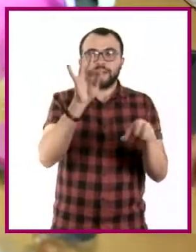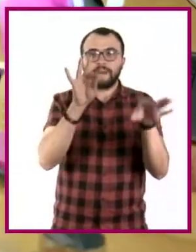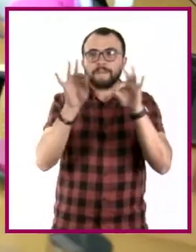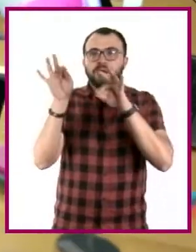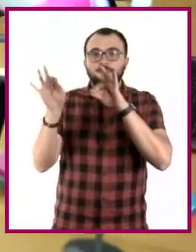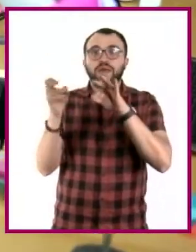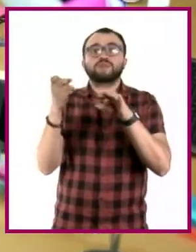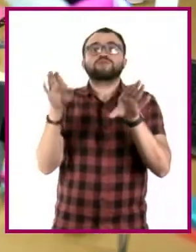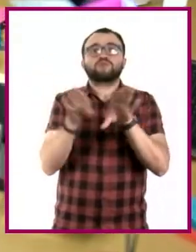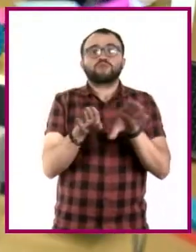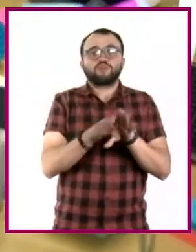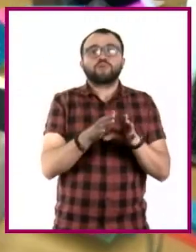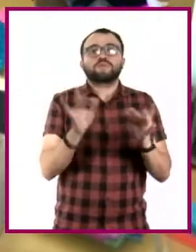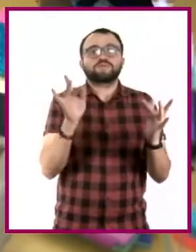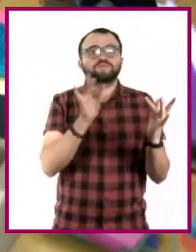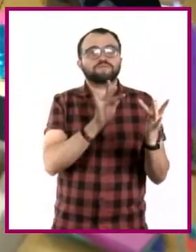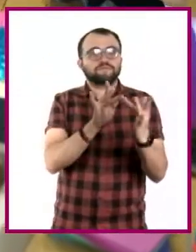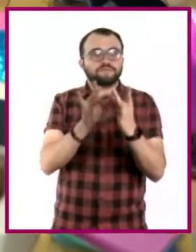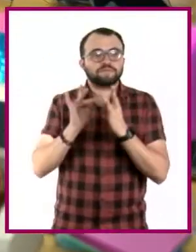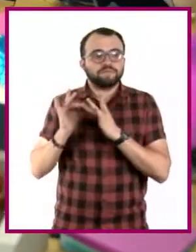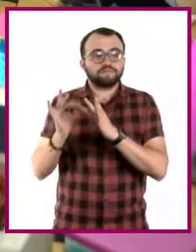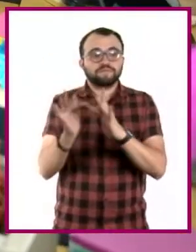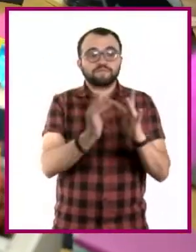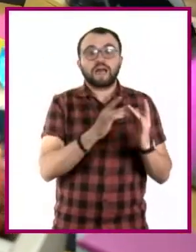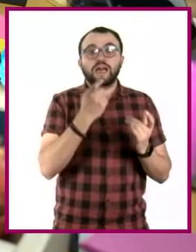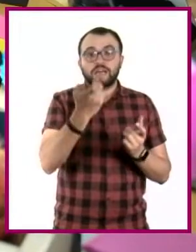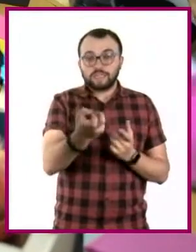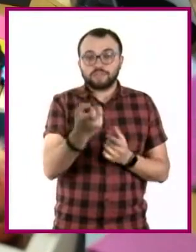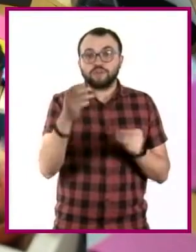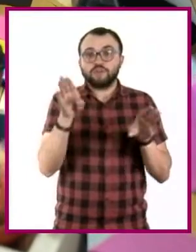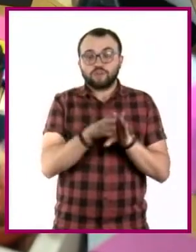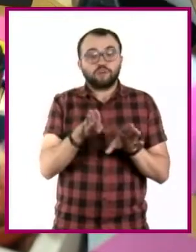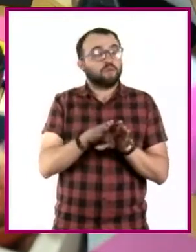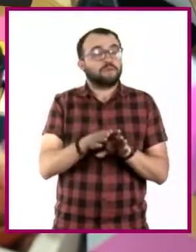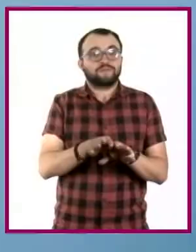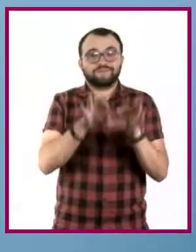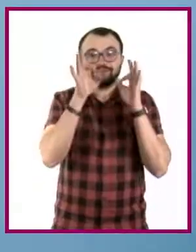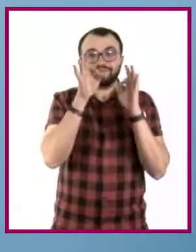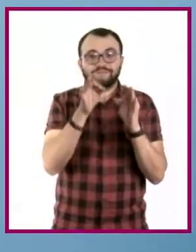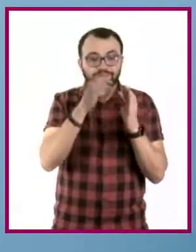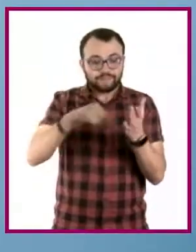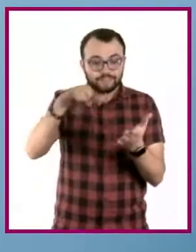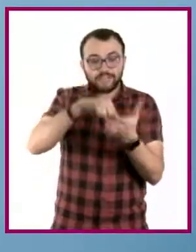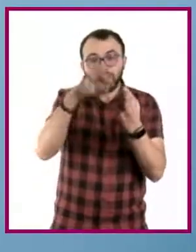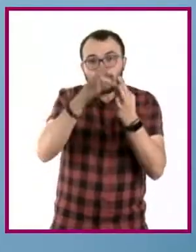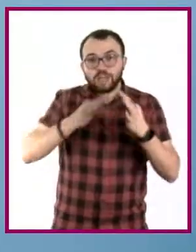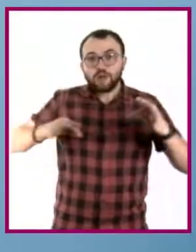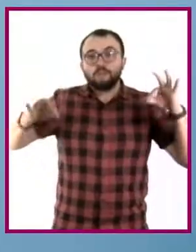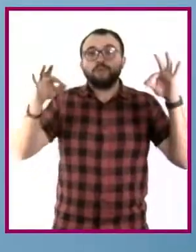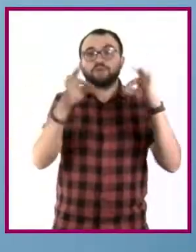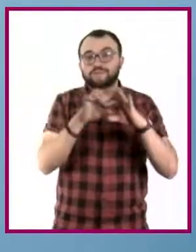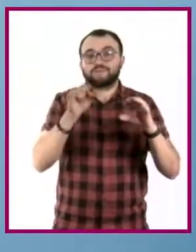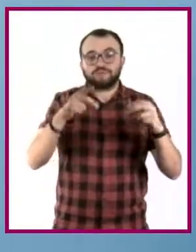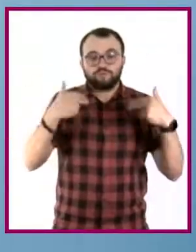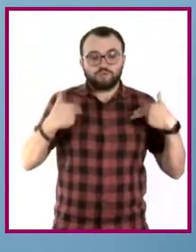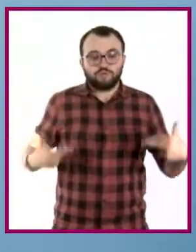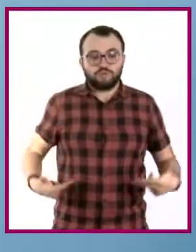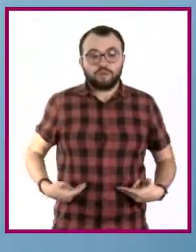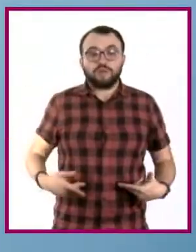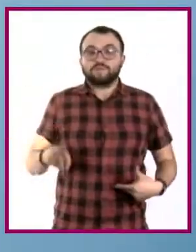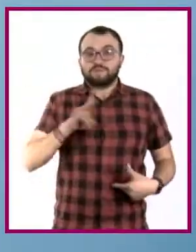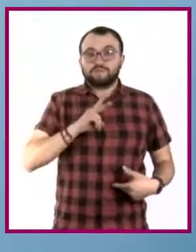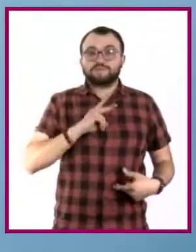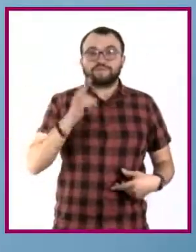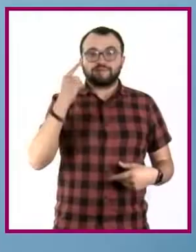en contacto, constituye el centro de existencia de la humanidad. Nuestros sentidos captan las señales transmitidas